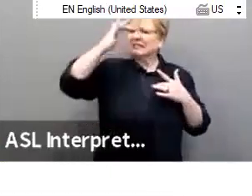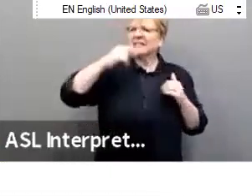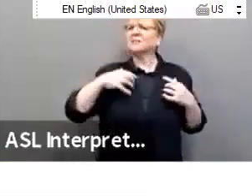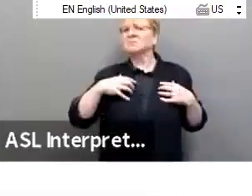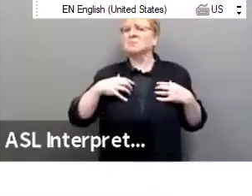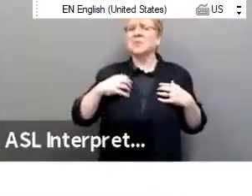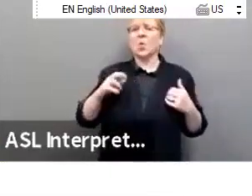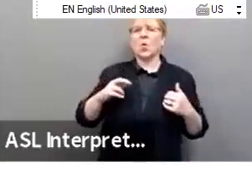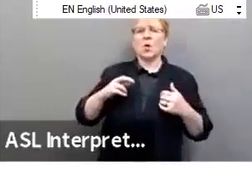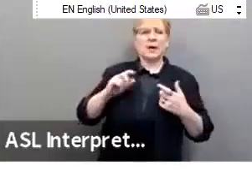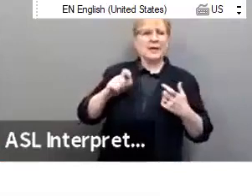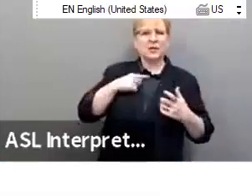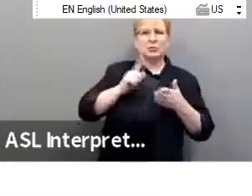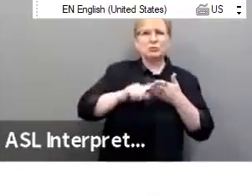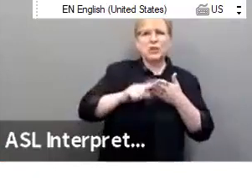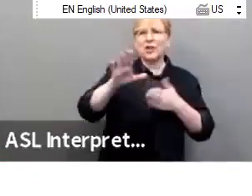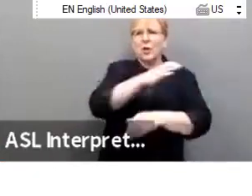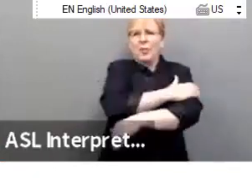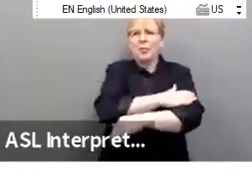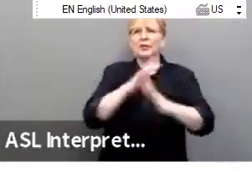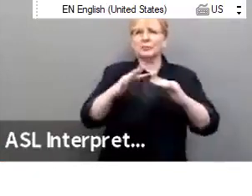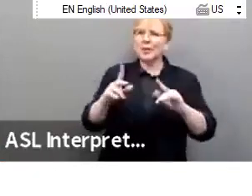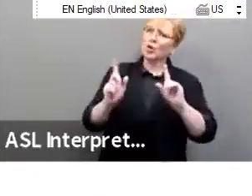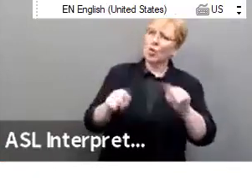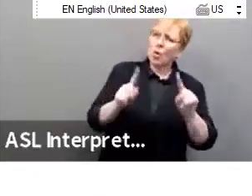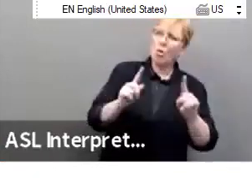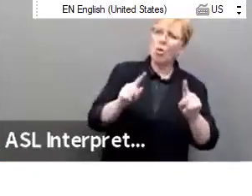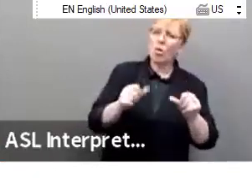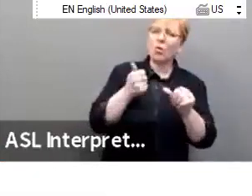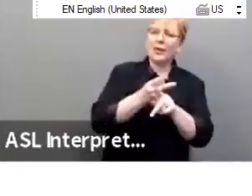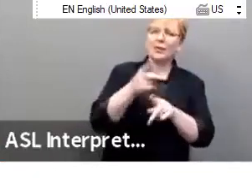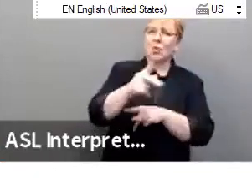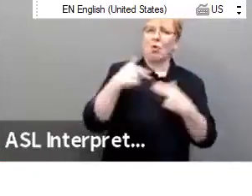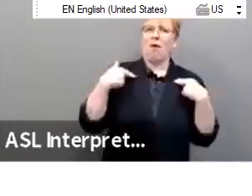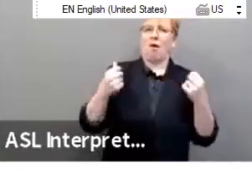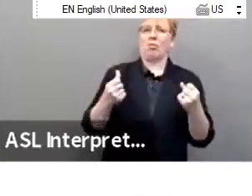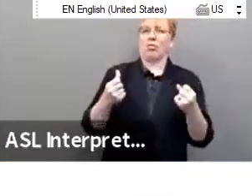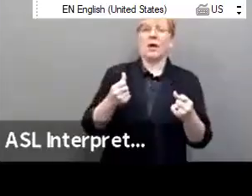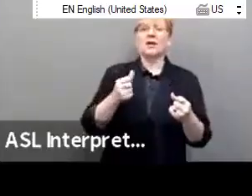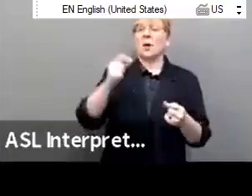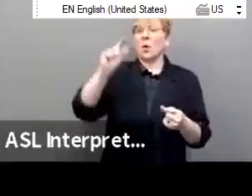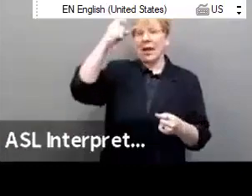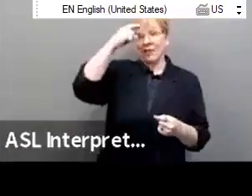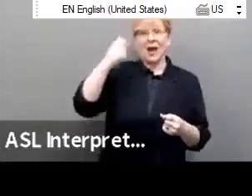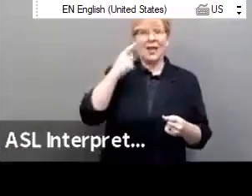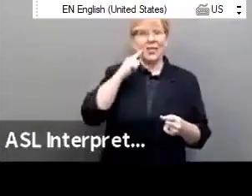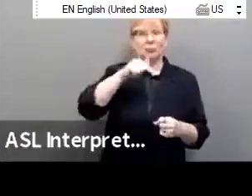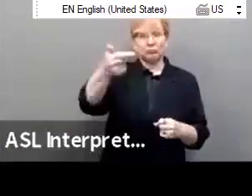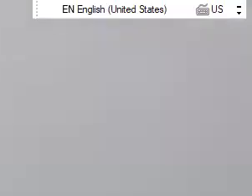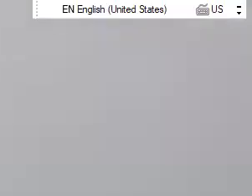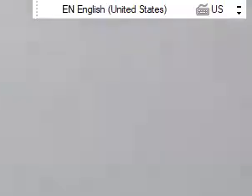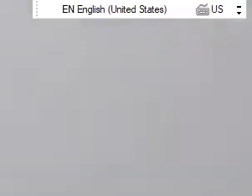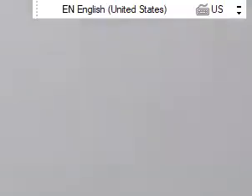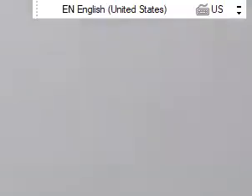el tratamiento, sin importar el condado en el donde vivan en Nuevo México. Todos los lugares son un entorno de